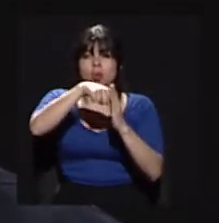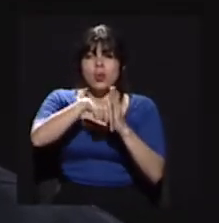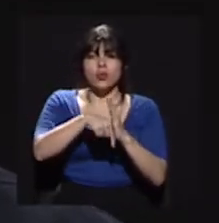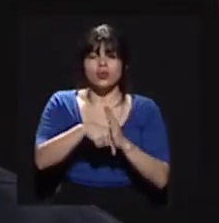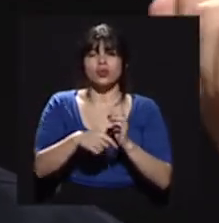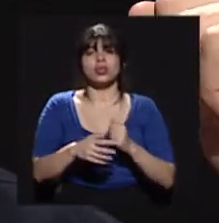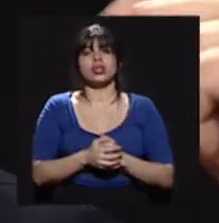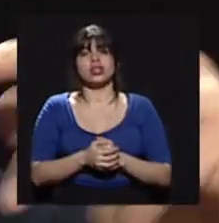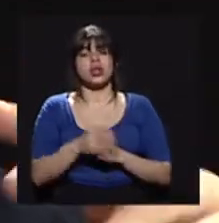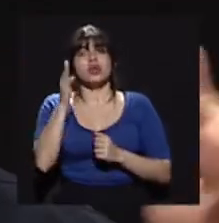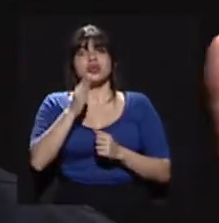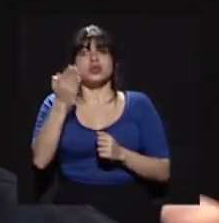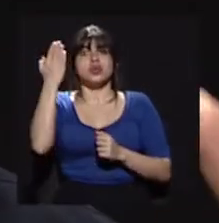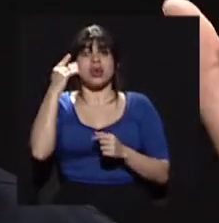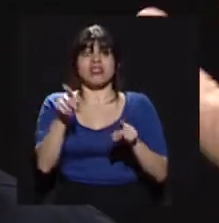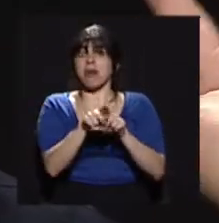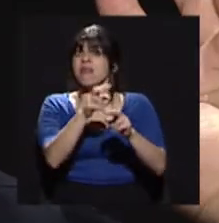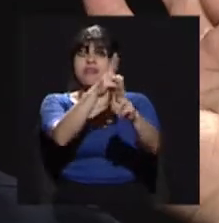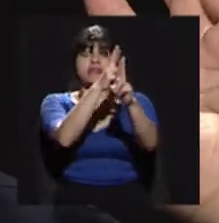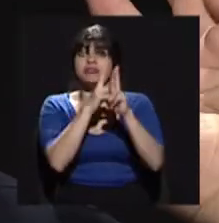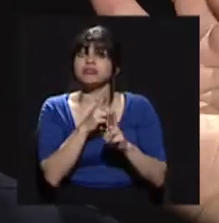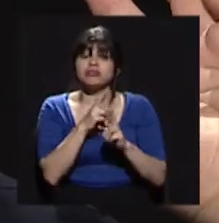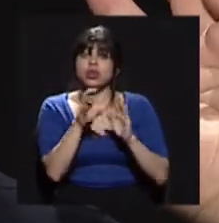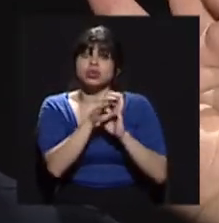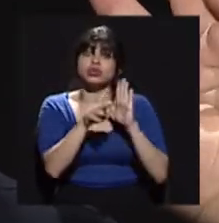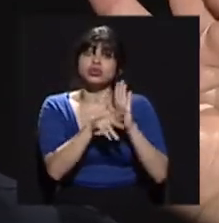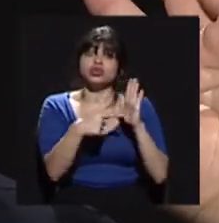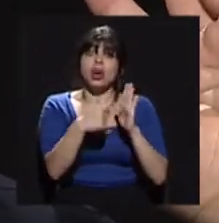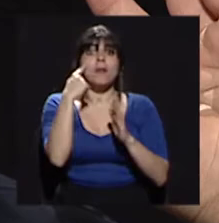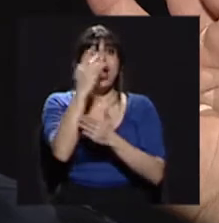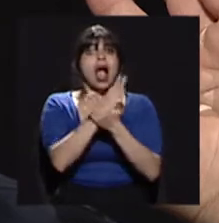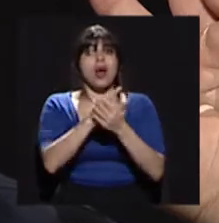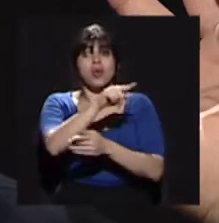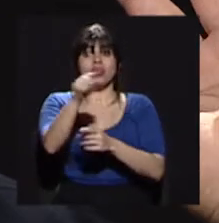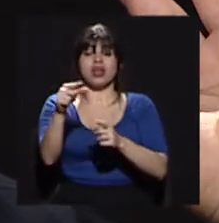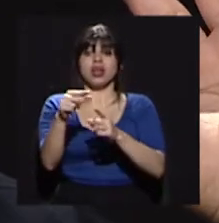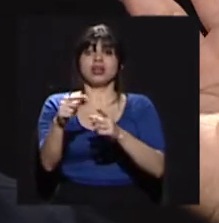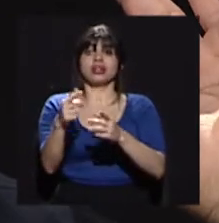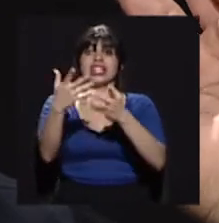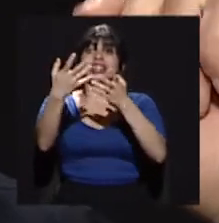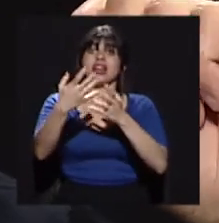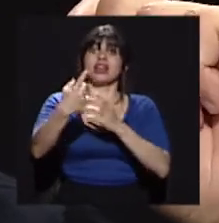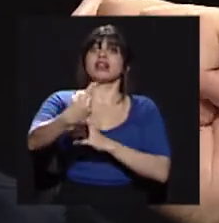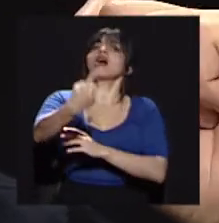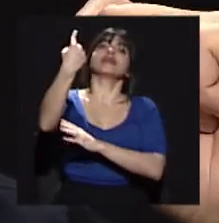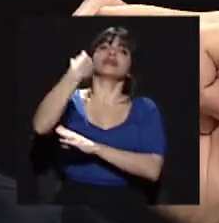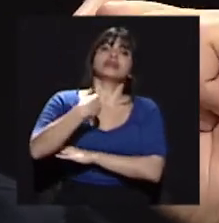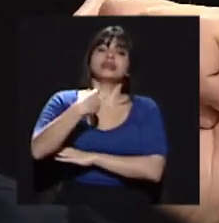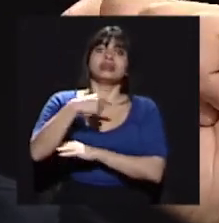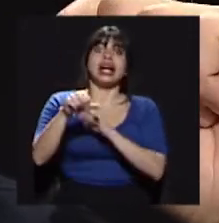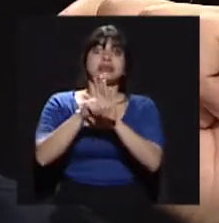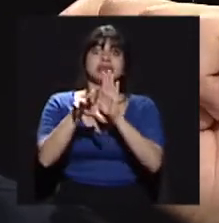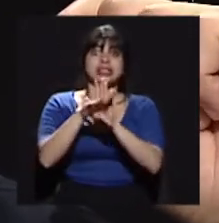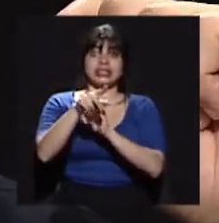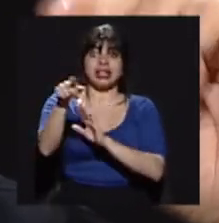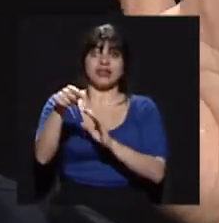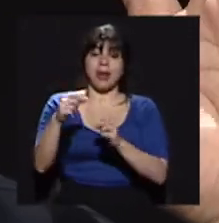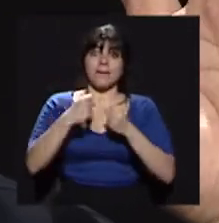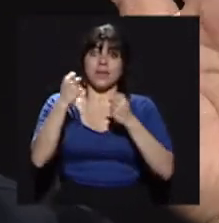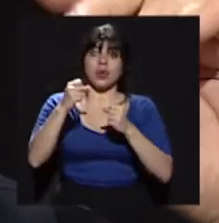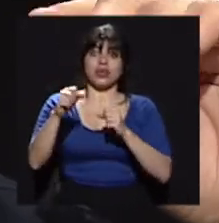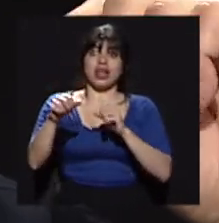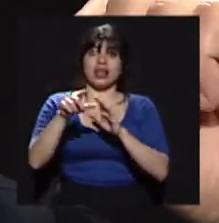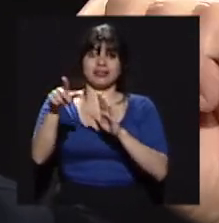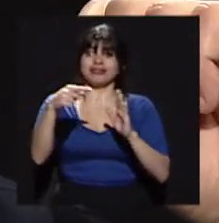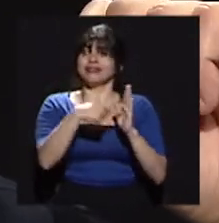de respeto incluso a la constitución porque algunas de las medidas que quería imponer la asamblea legislativa al poder ejecutivo son